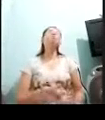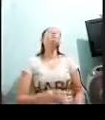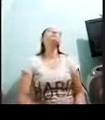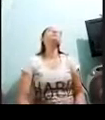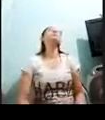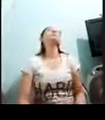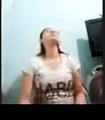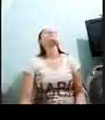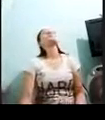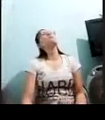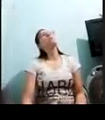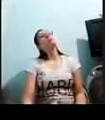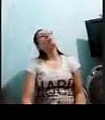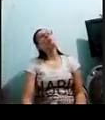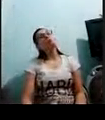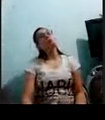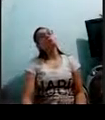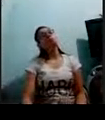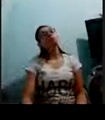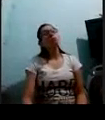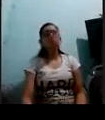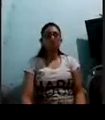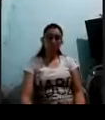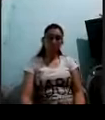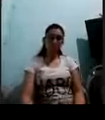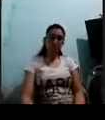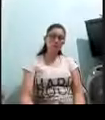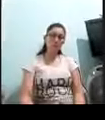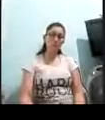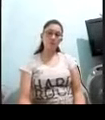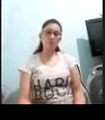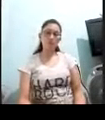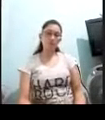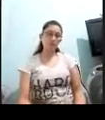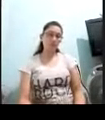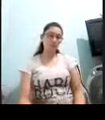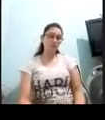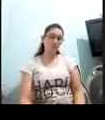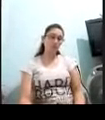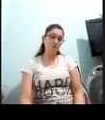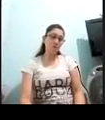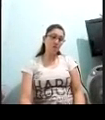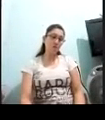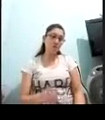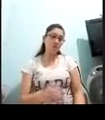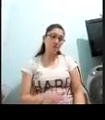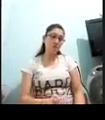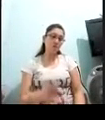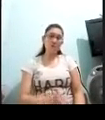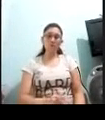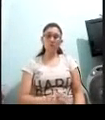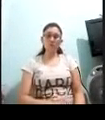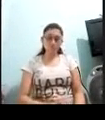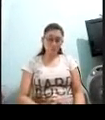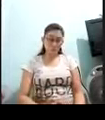S-I-L-V-I-A, ¿sí? Estamos bien, en el nombre de Beatriz, y vamos a tener porque es la Z, yeah. Oh, my name